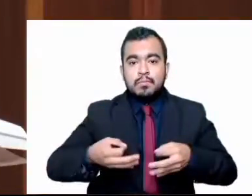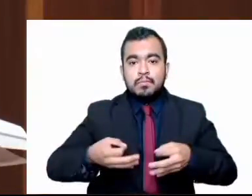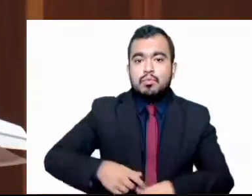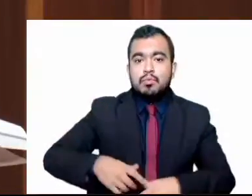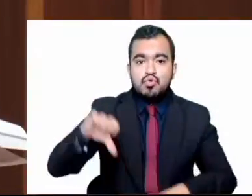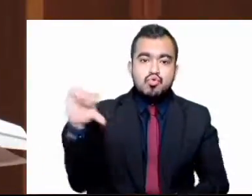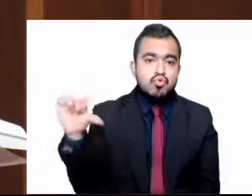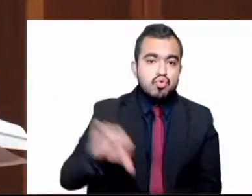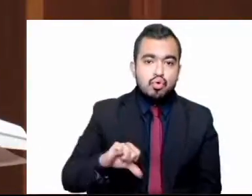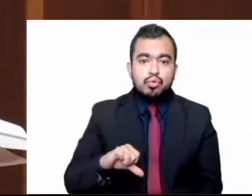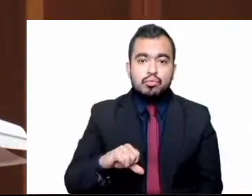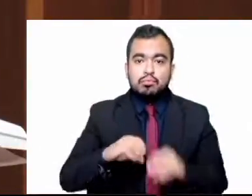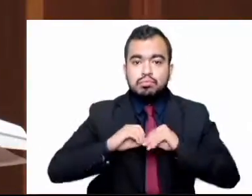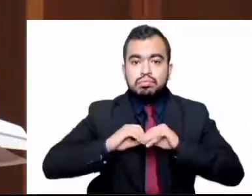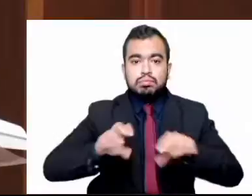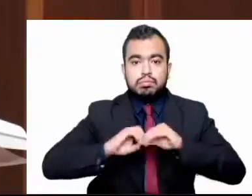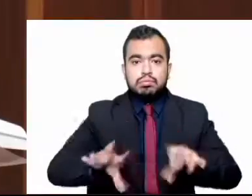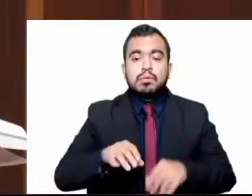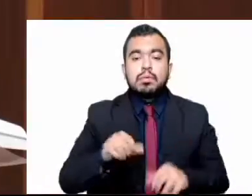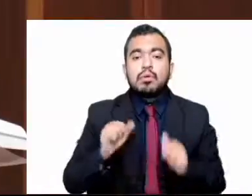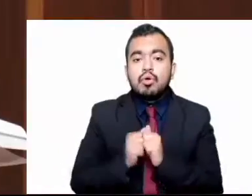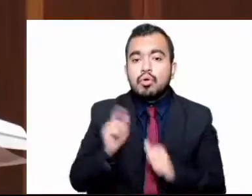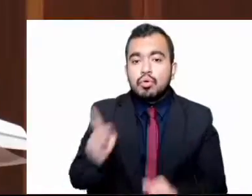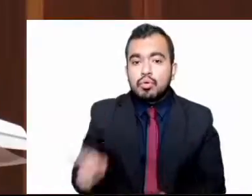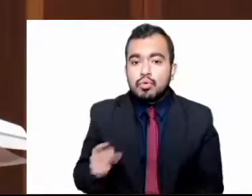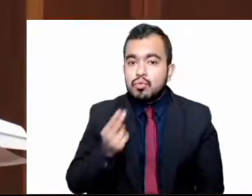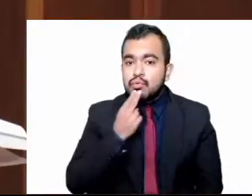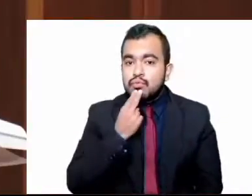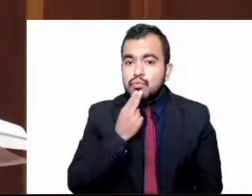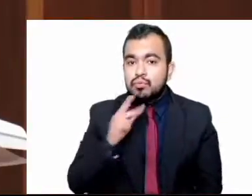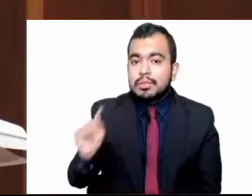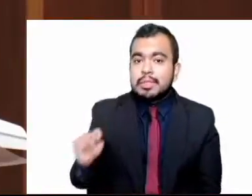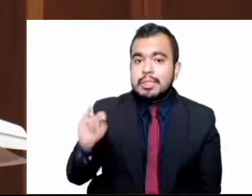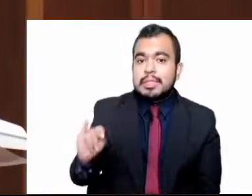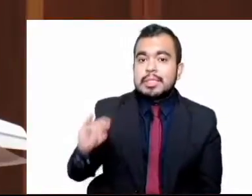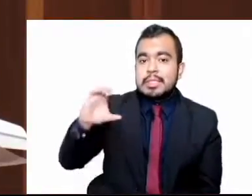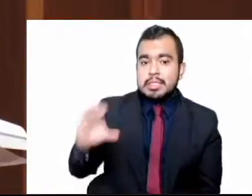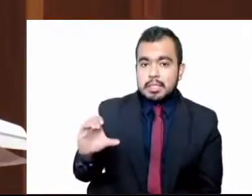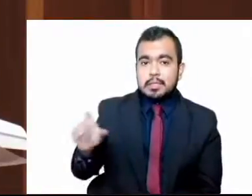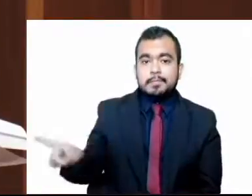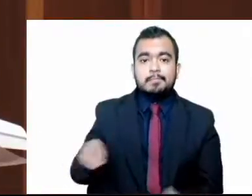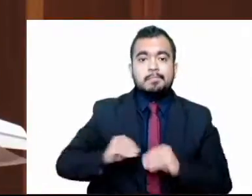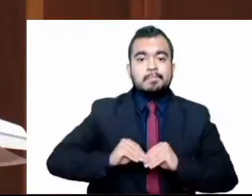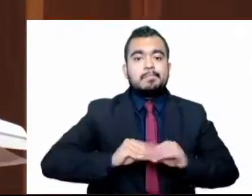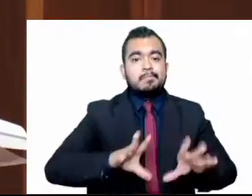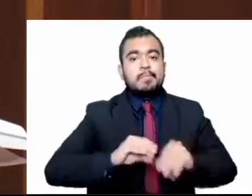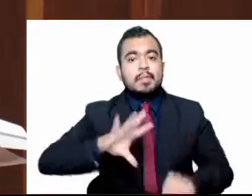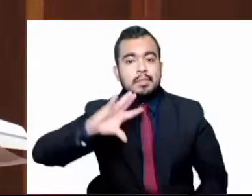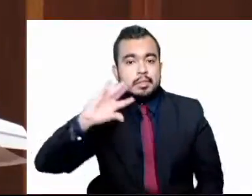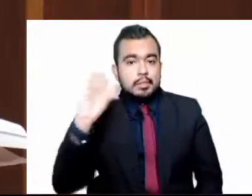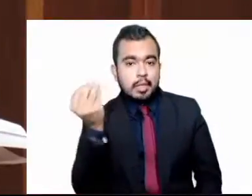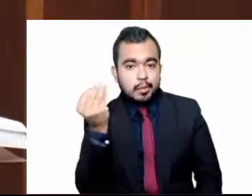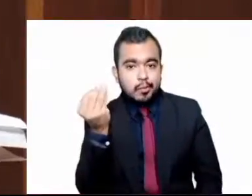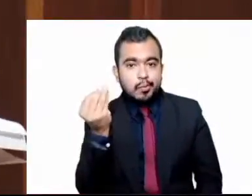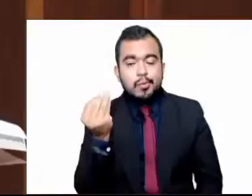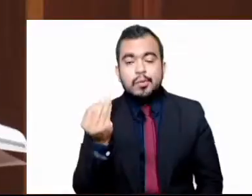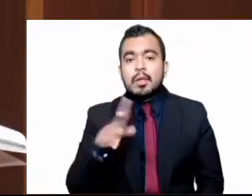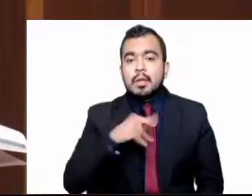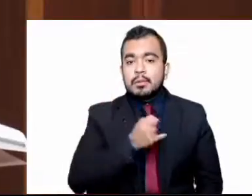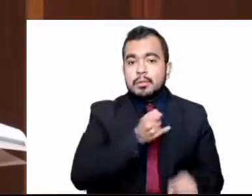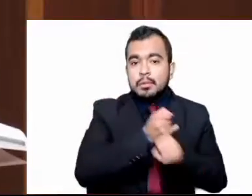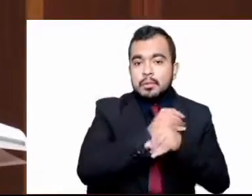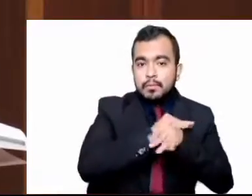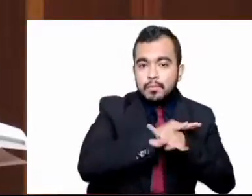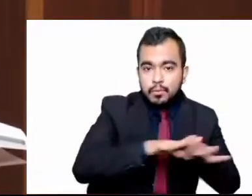las distintas tecnologías de la información y comunicación, portales informativos y medios electrónicos para